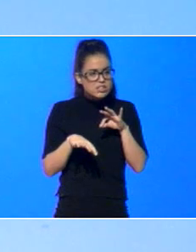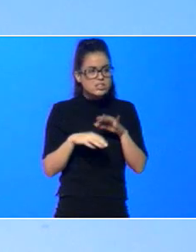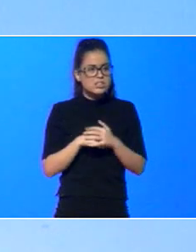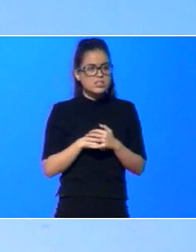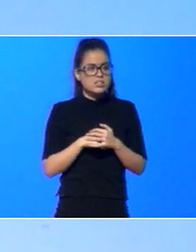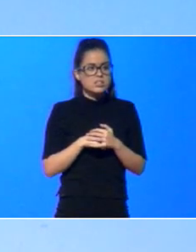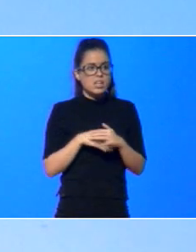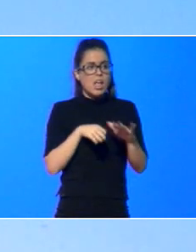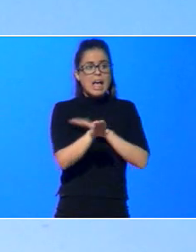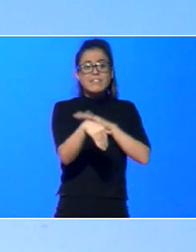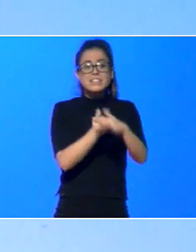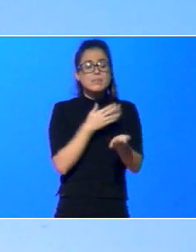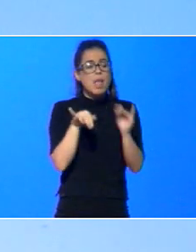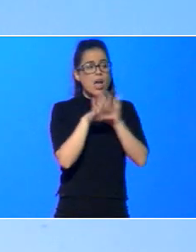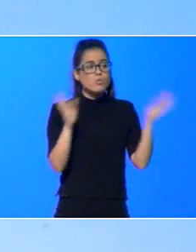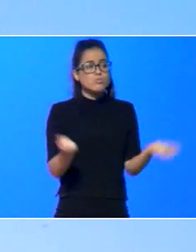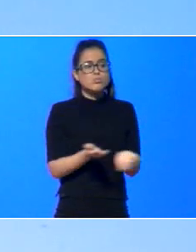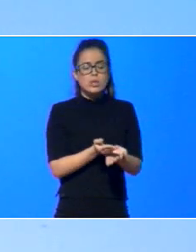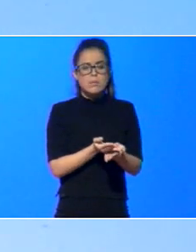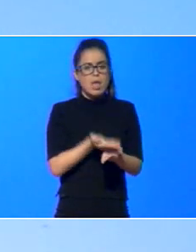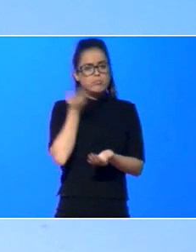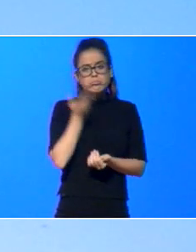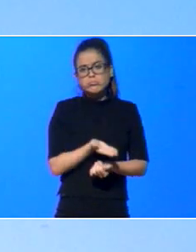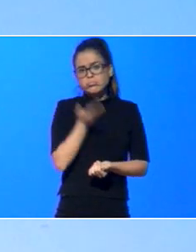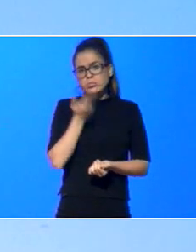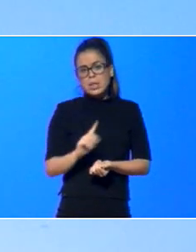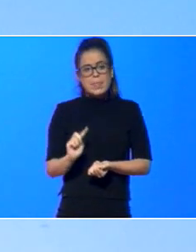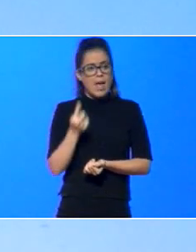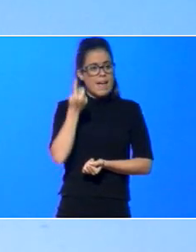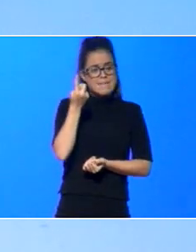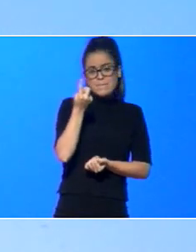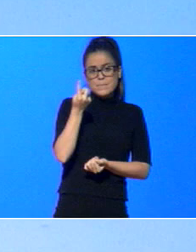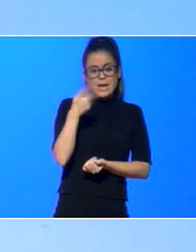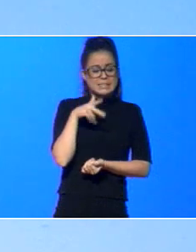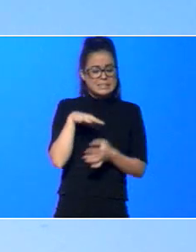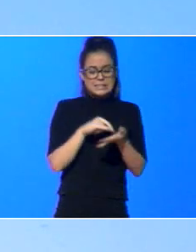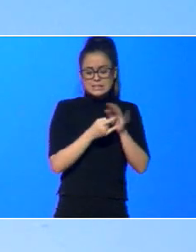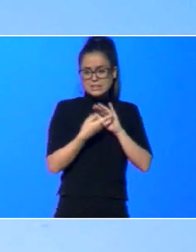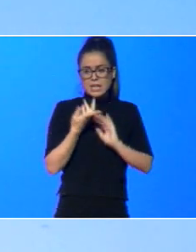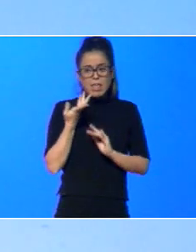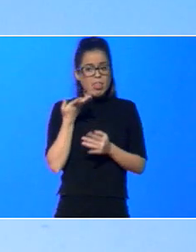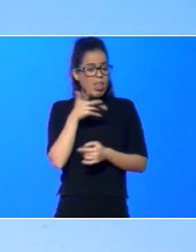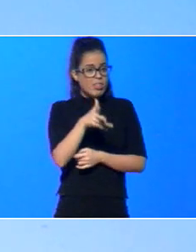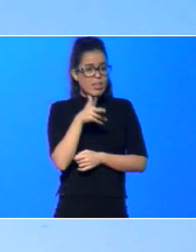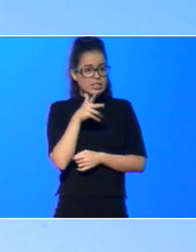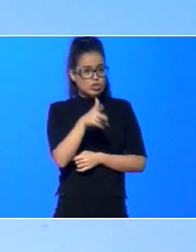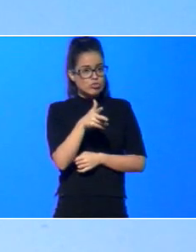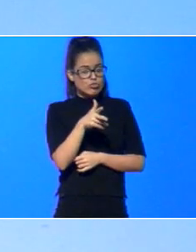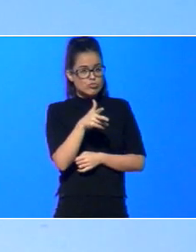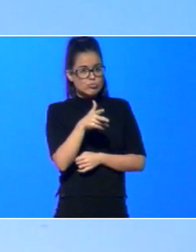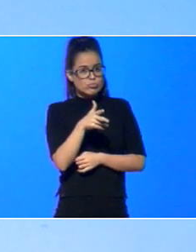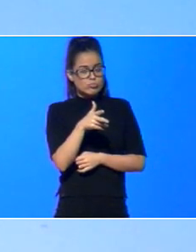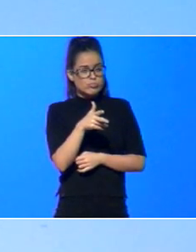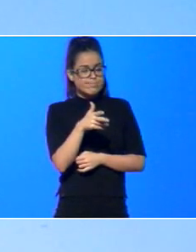la accesibilidad universal que es el gran eje de todo el sistema de derechos es el gran referente de todo el sistema de derechos y